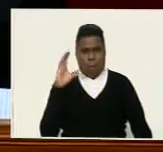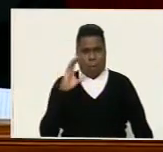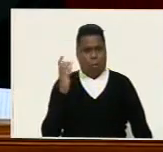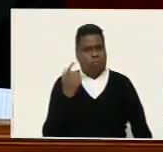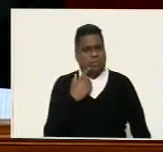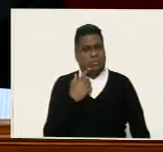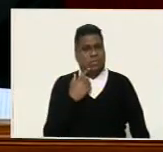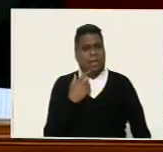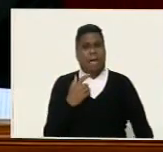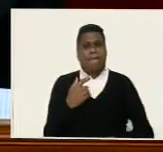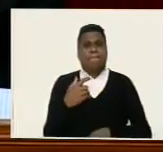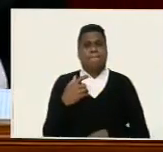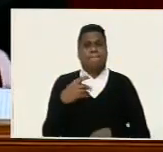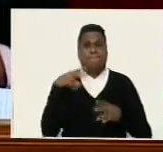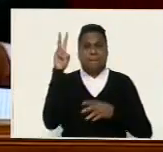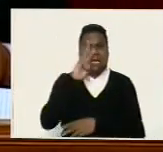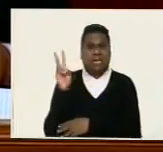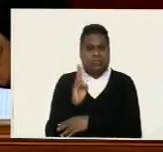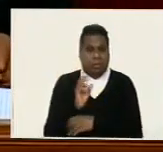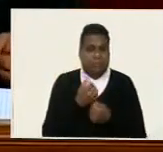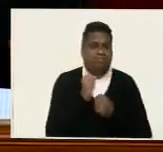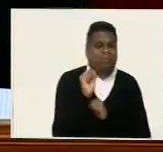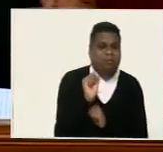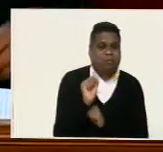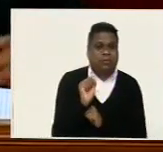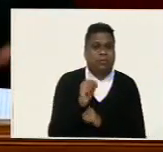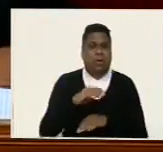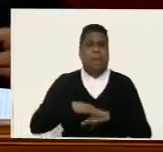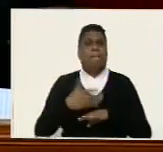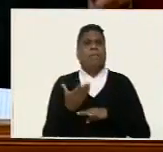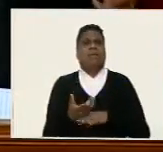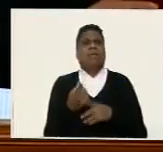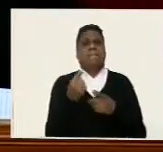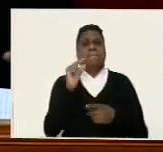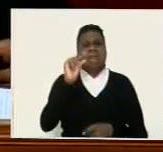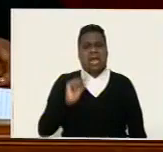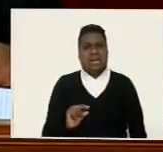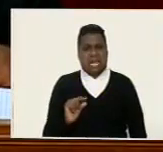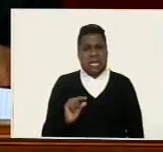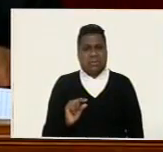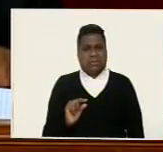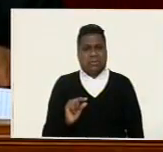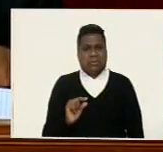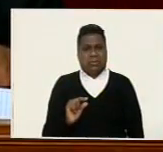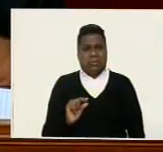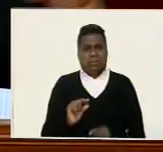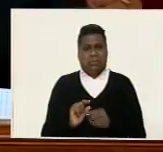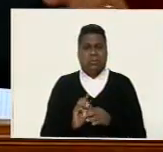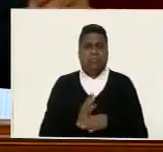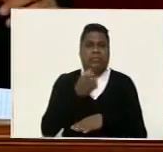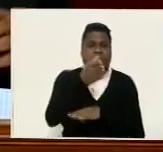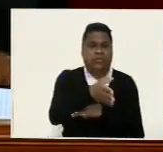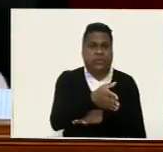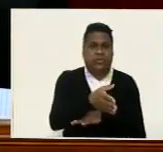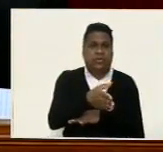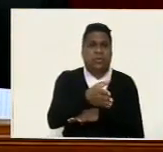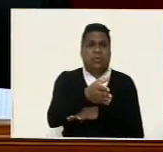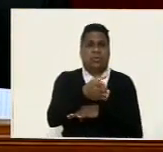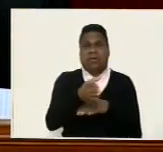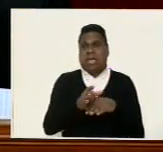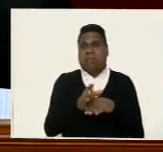Venezuela es un obstáculo para ellos porque les saldría muchísimo más barato pasar su droga por Venezuela que sacarla por donde la están